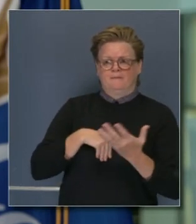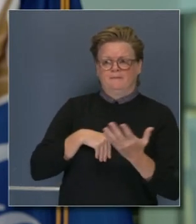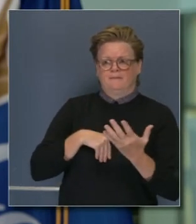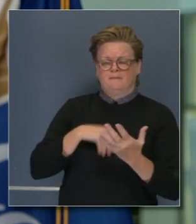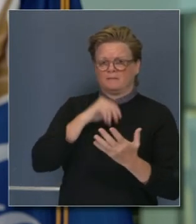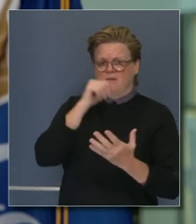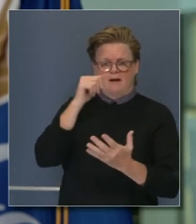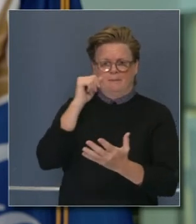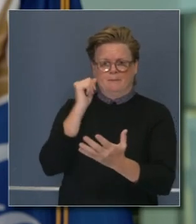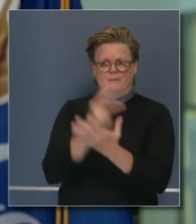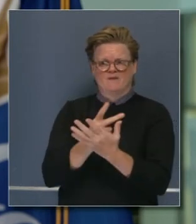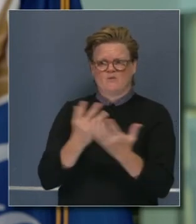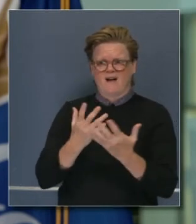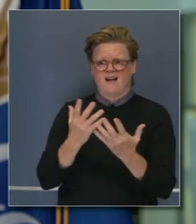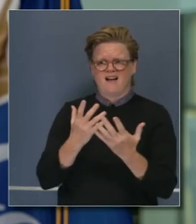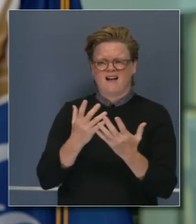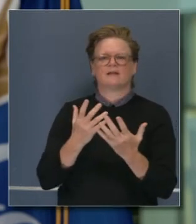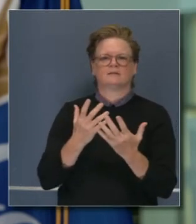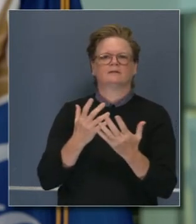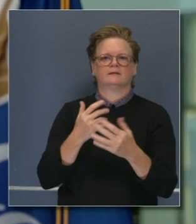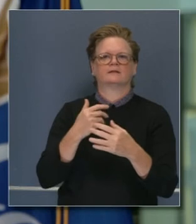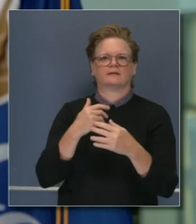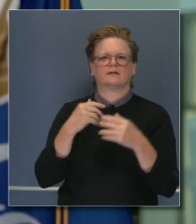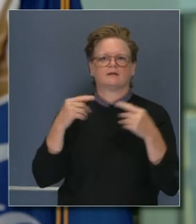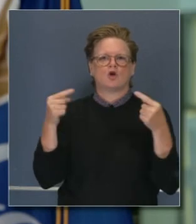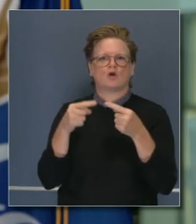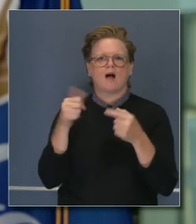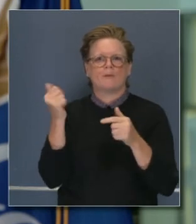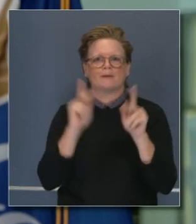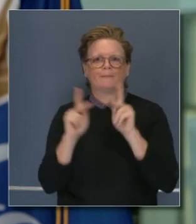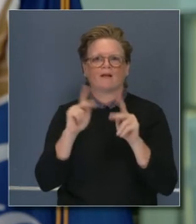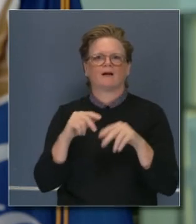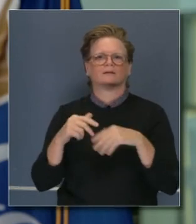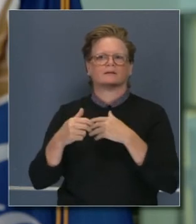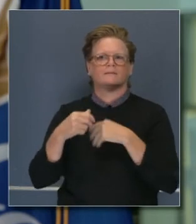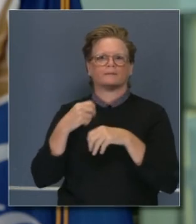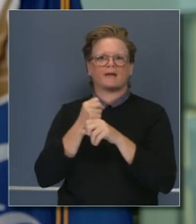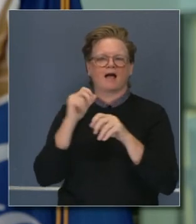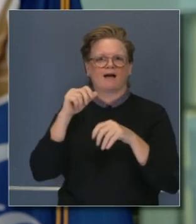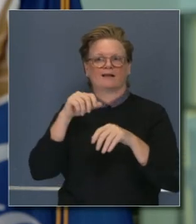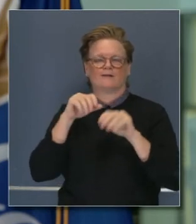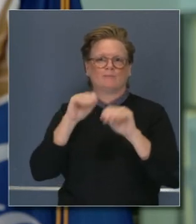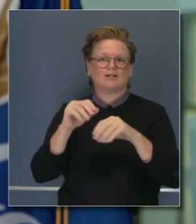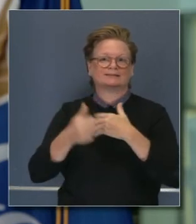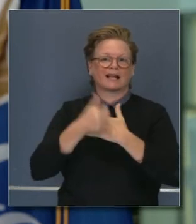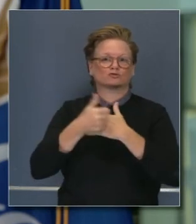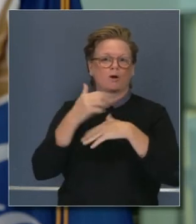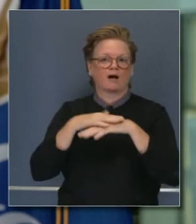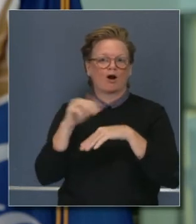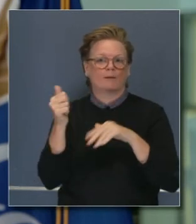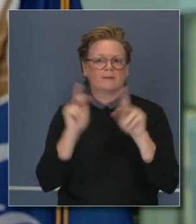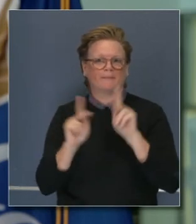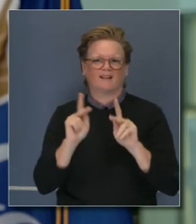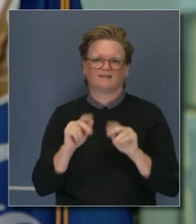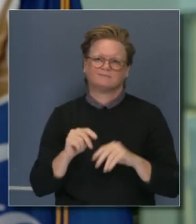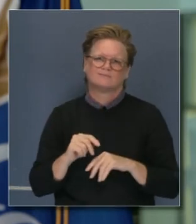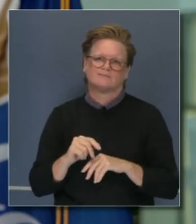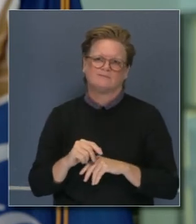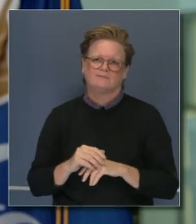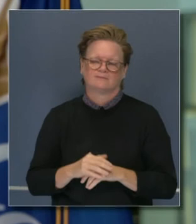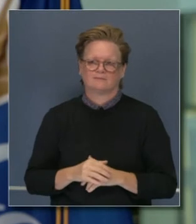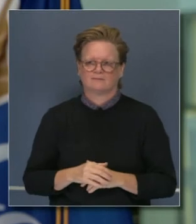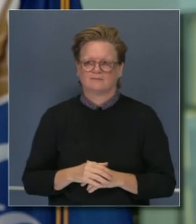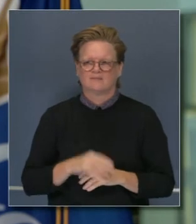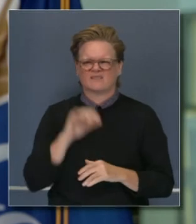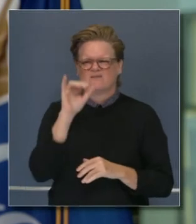que pone en riesgo las vidas de otras personas o que destruye bienes o las profesiones